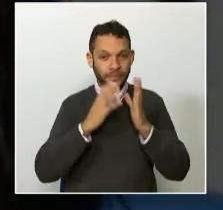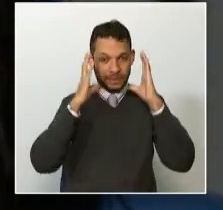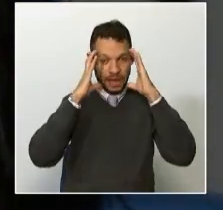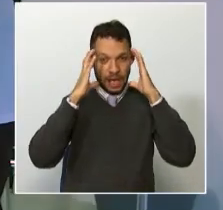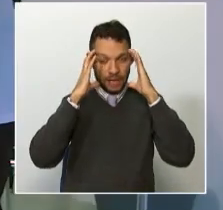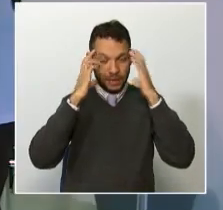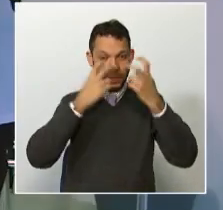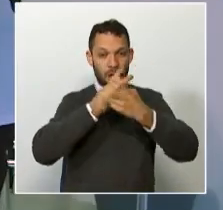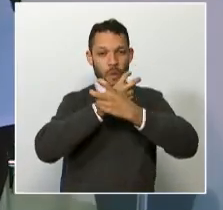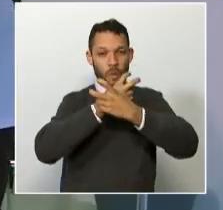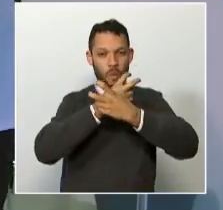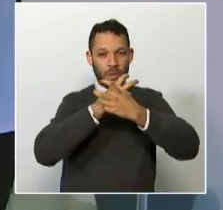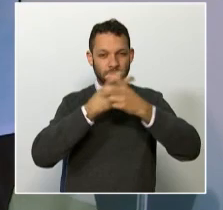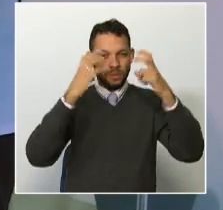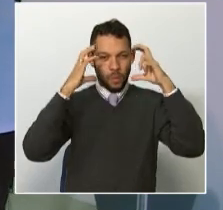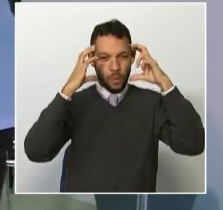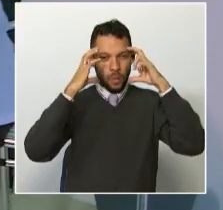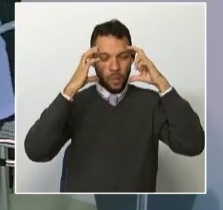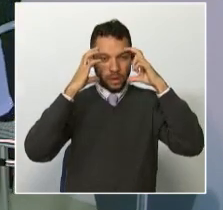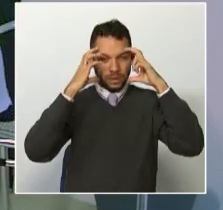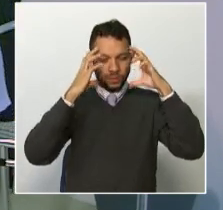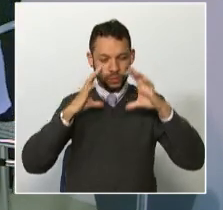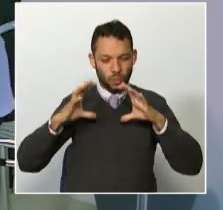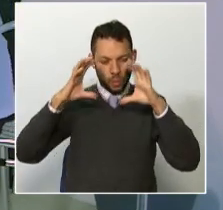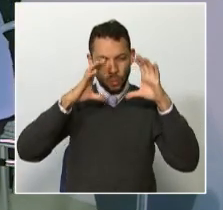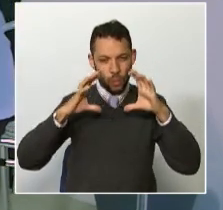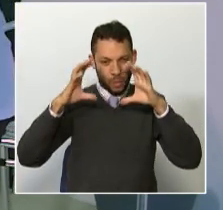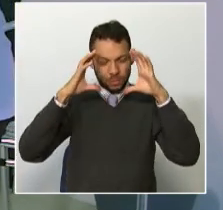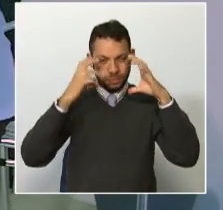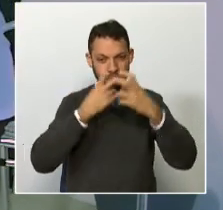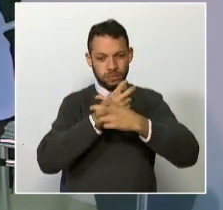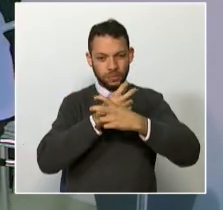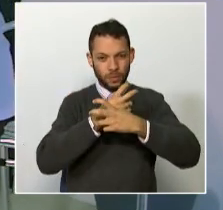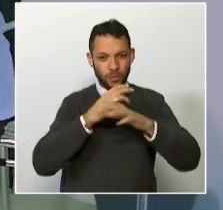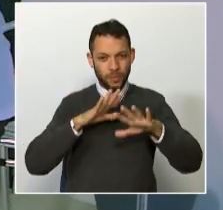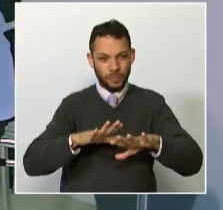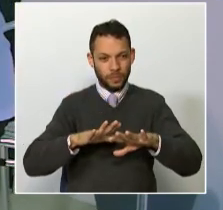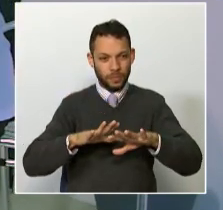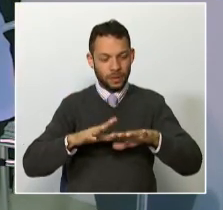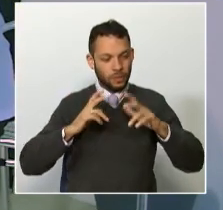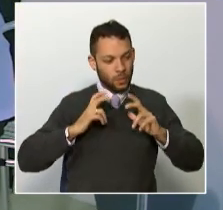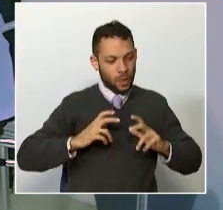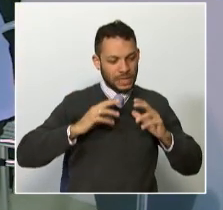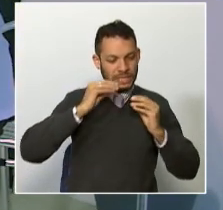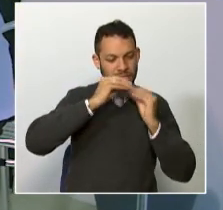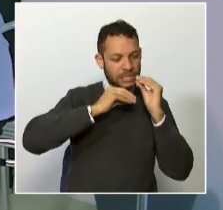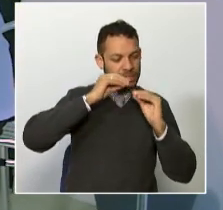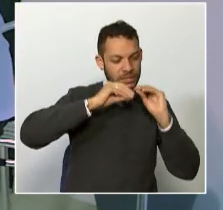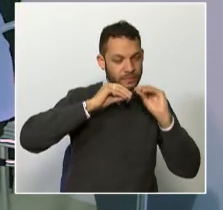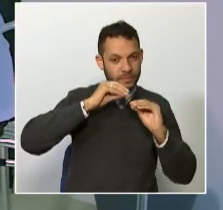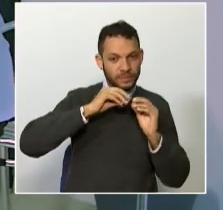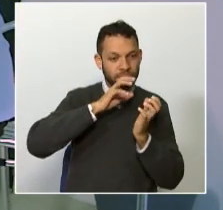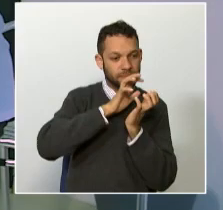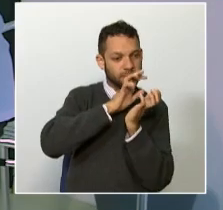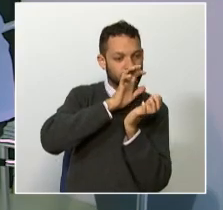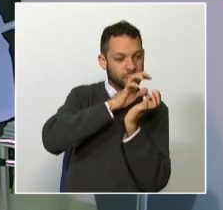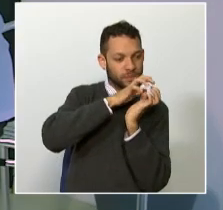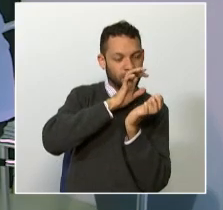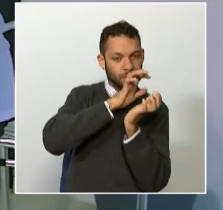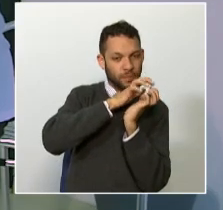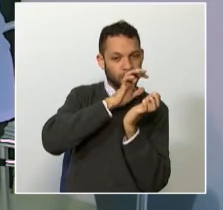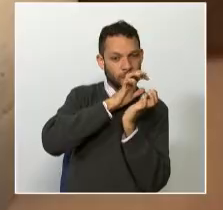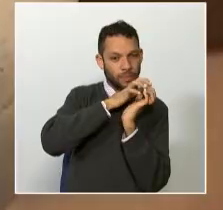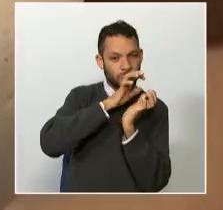esa articulación que está formada por la mandíbula, que tiene,